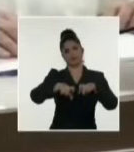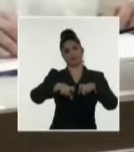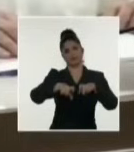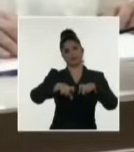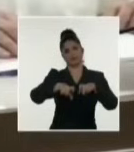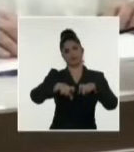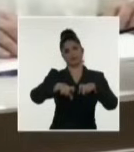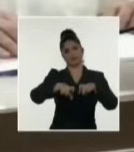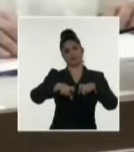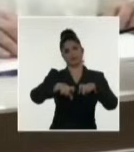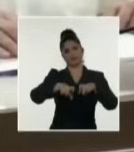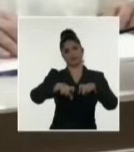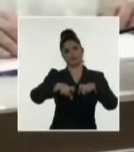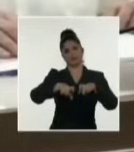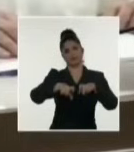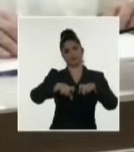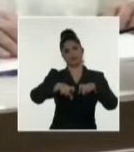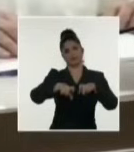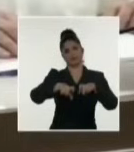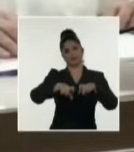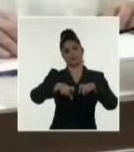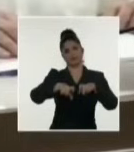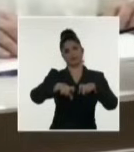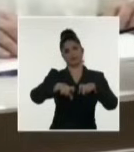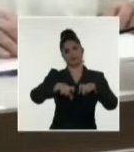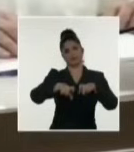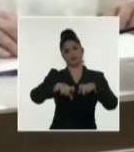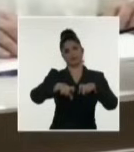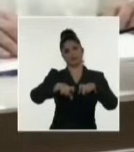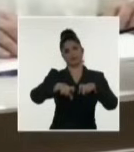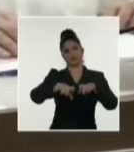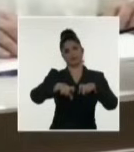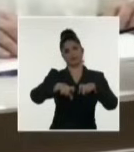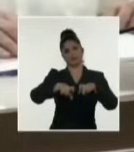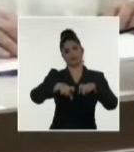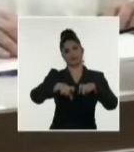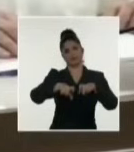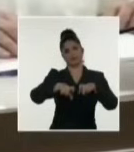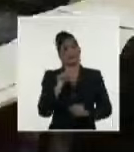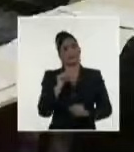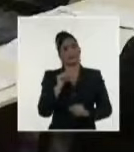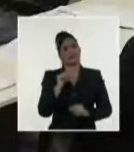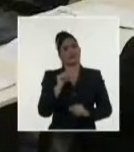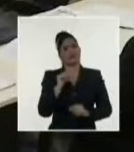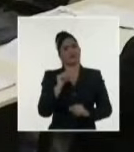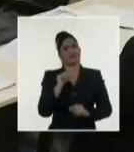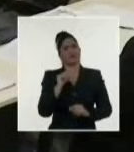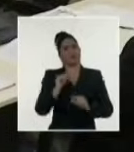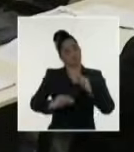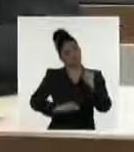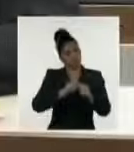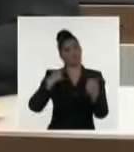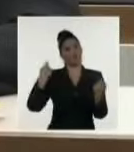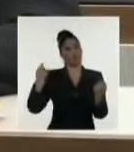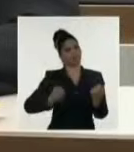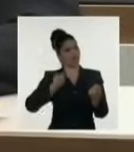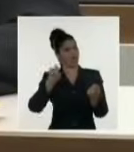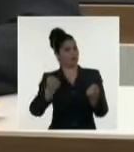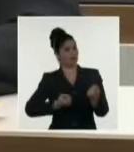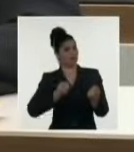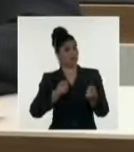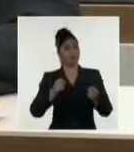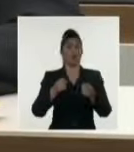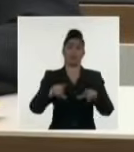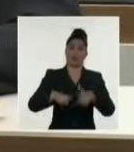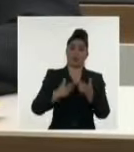Espera espera Cuántas usted oyó bien si oyó bien el octavo congreso del